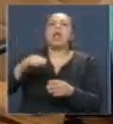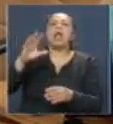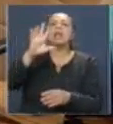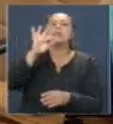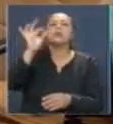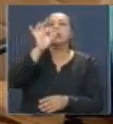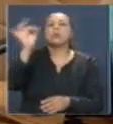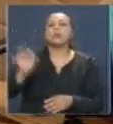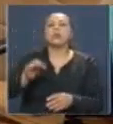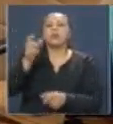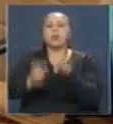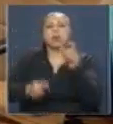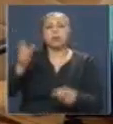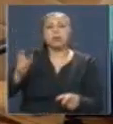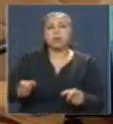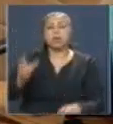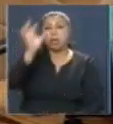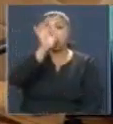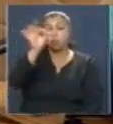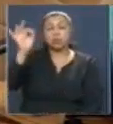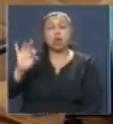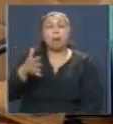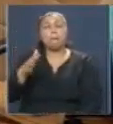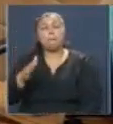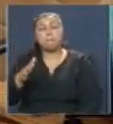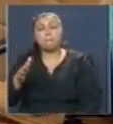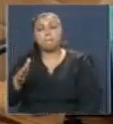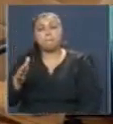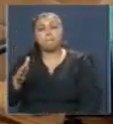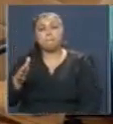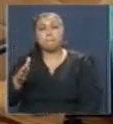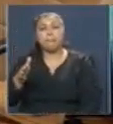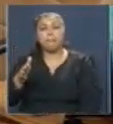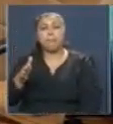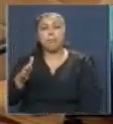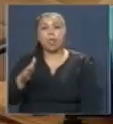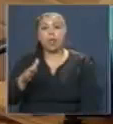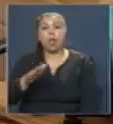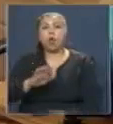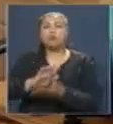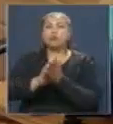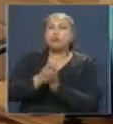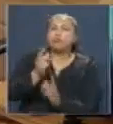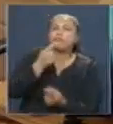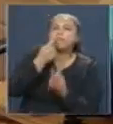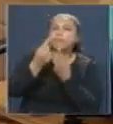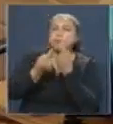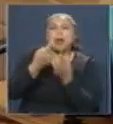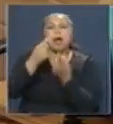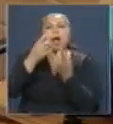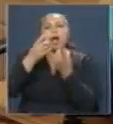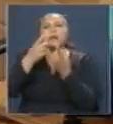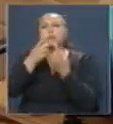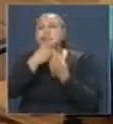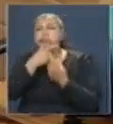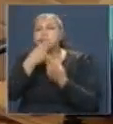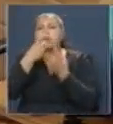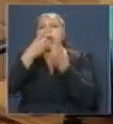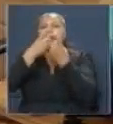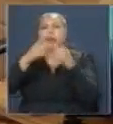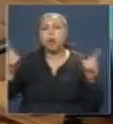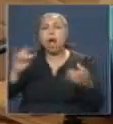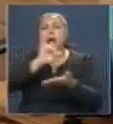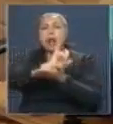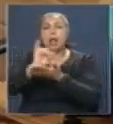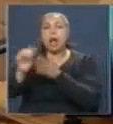que este será el porcentaje aproximado de votantes. Habrá todo un cuestionamiento a la democracia, a las instituciones, a